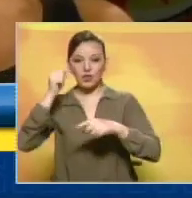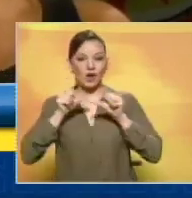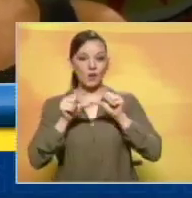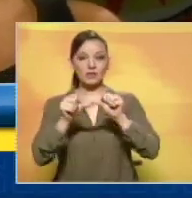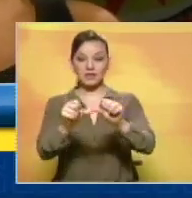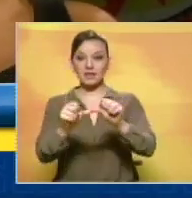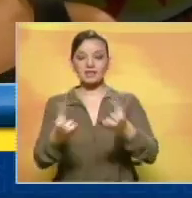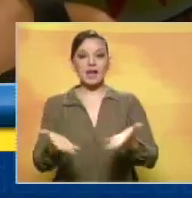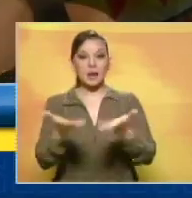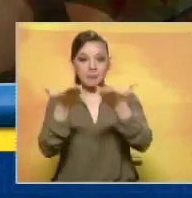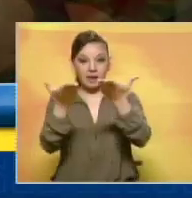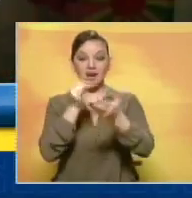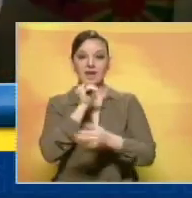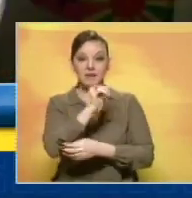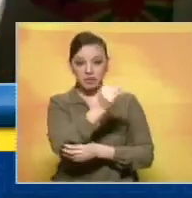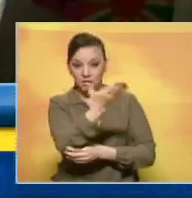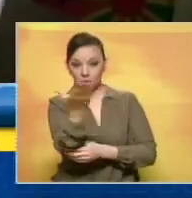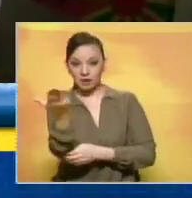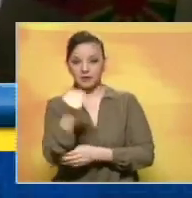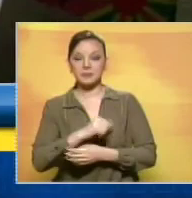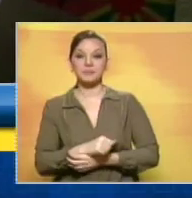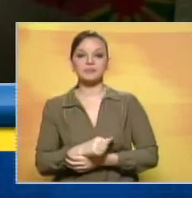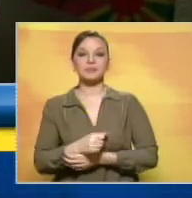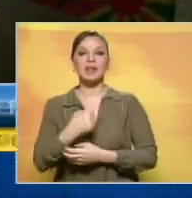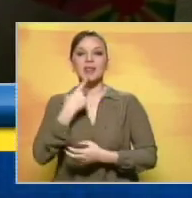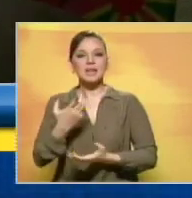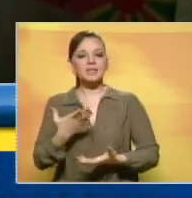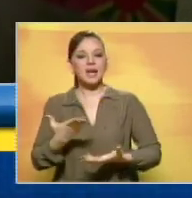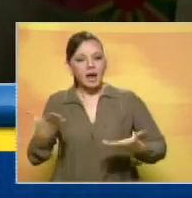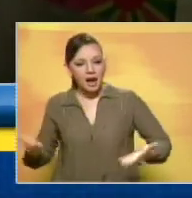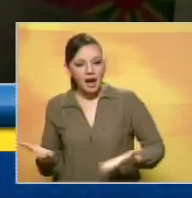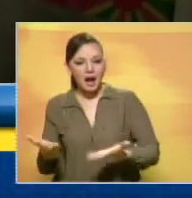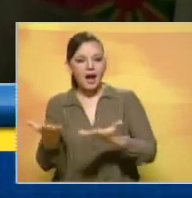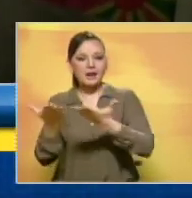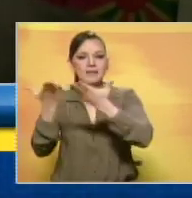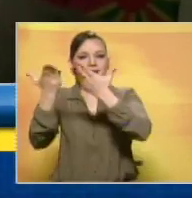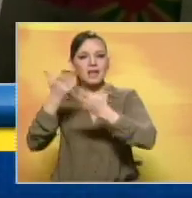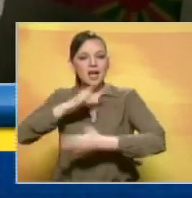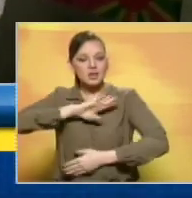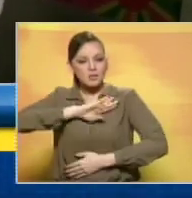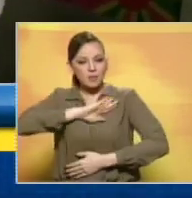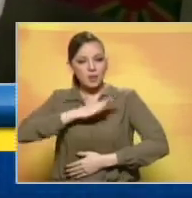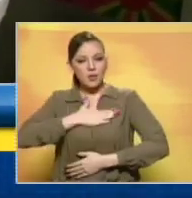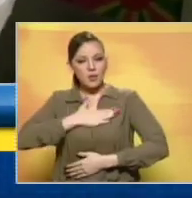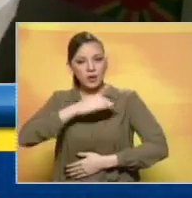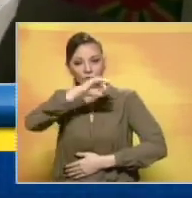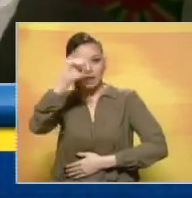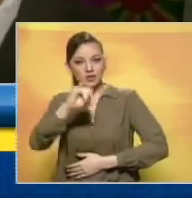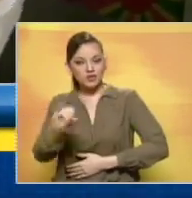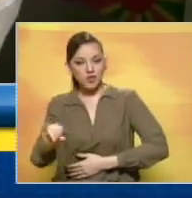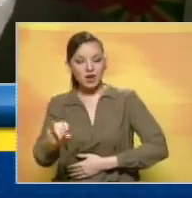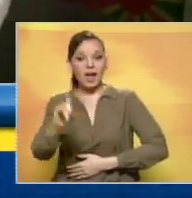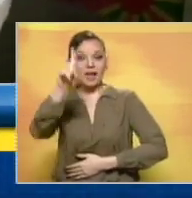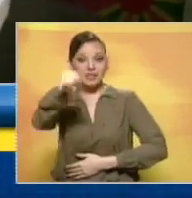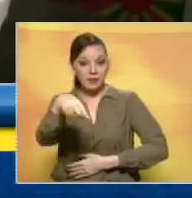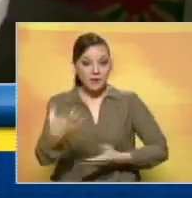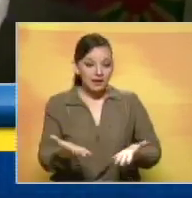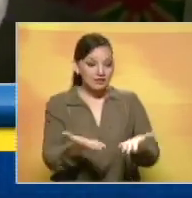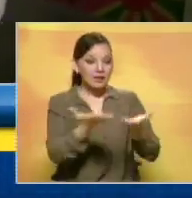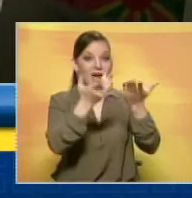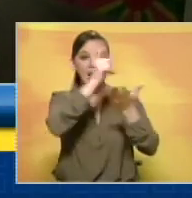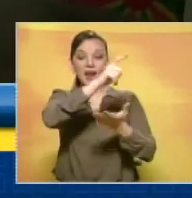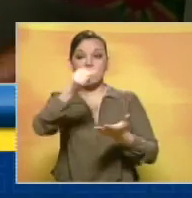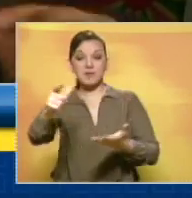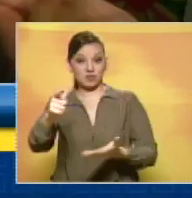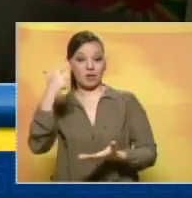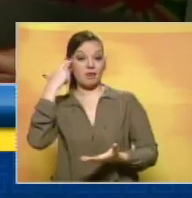para mantenerlos a ustedes bien informados. Enaltecer lo nuestro, enaltecer lo zuliano con proyección a nivel nacional y también al mismo tiempo para enaltecer a esas